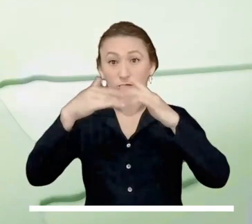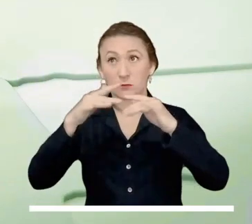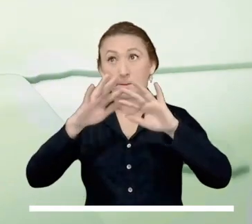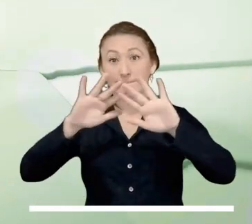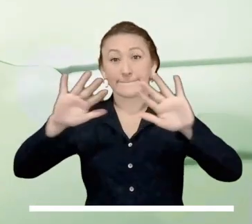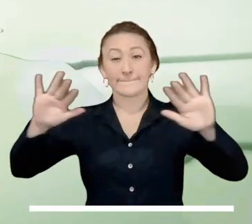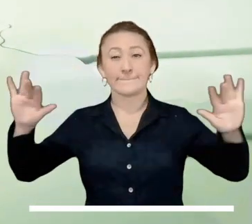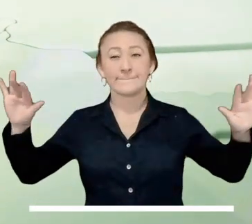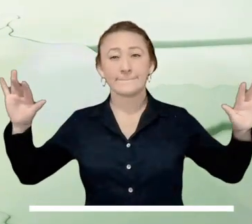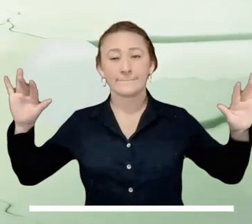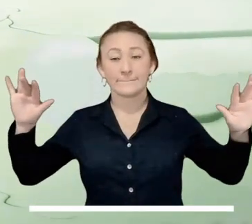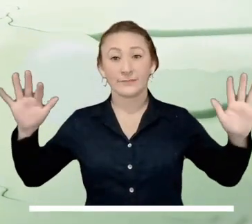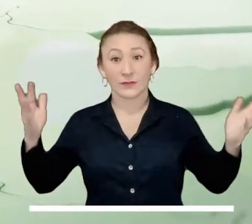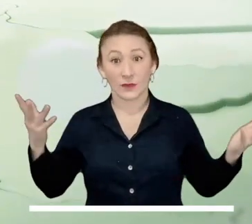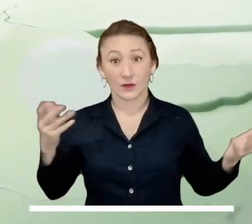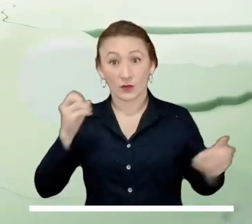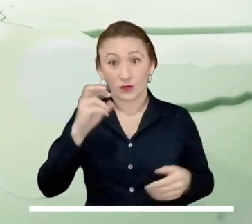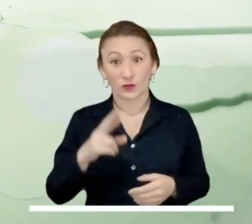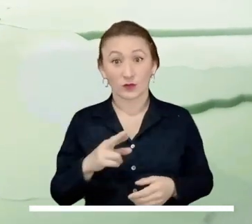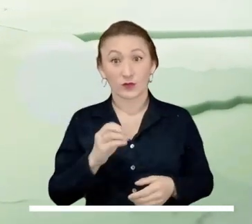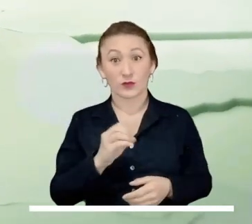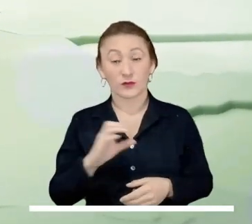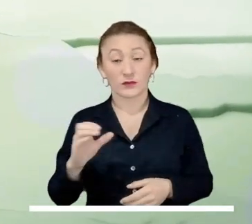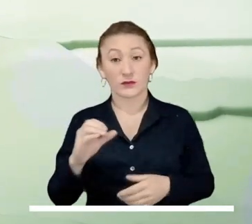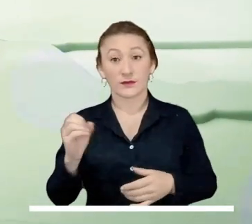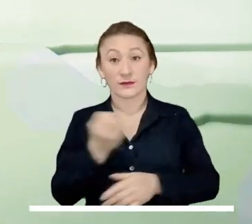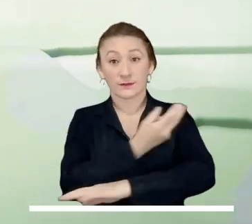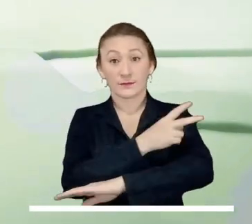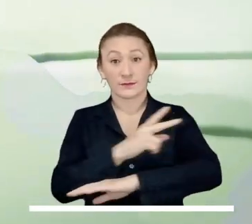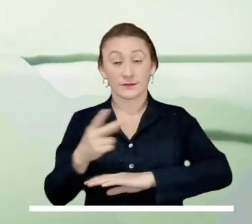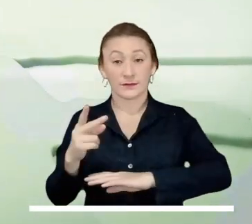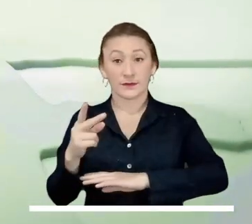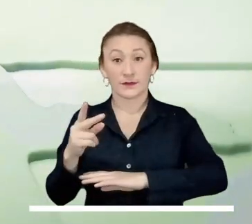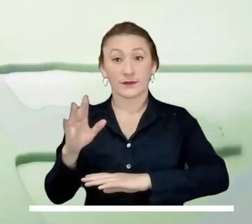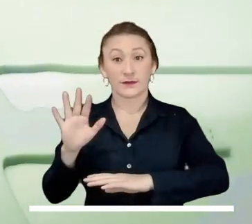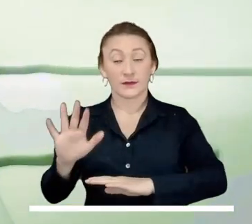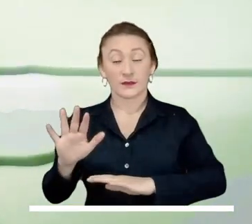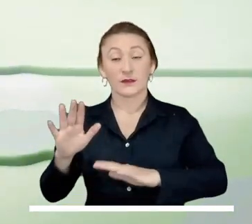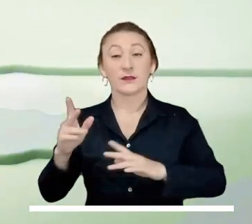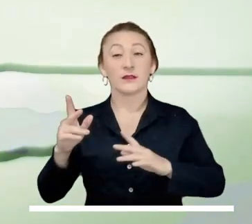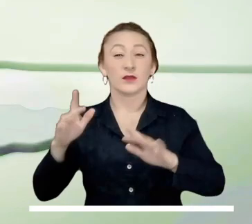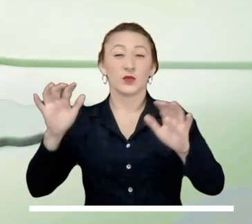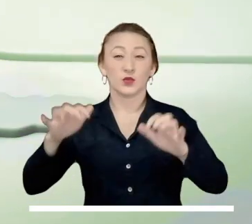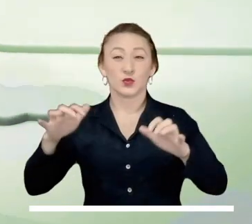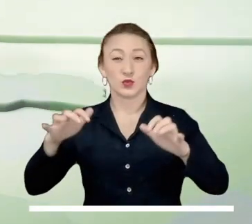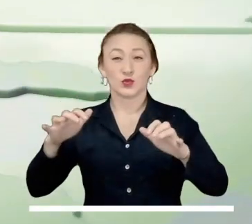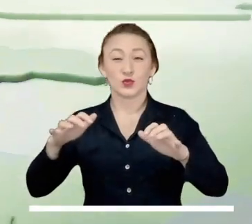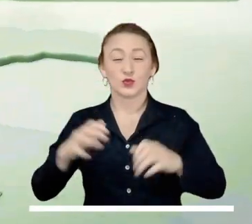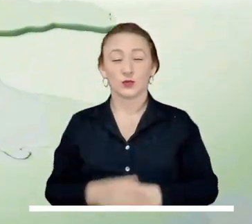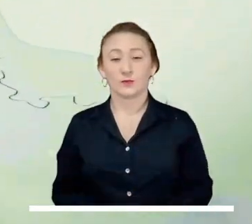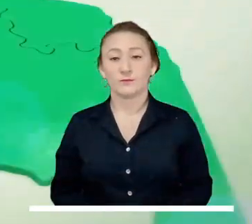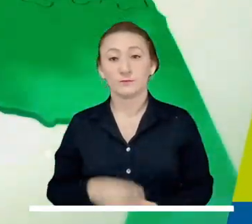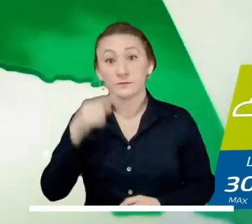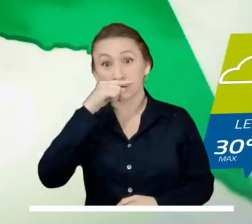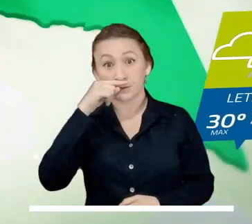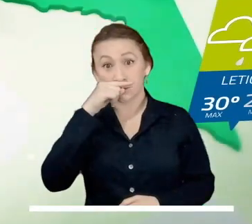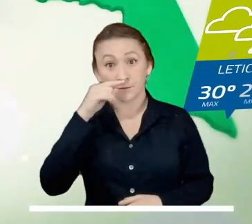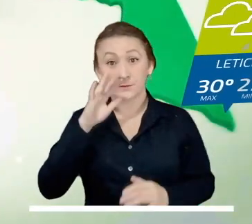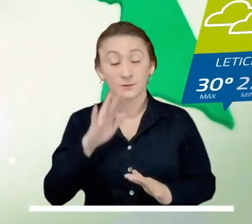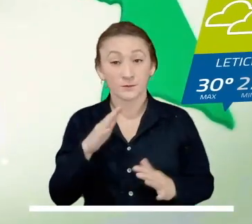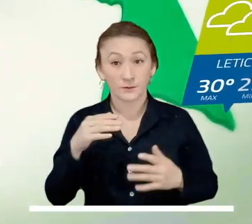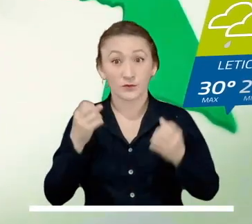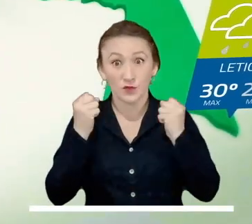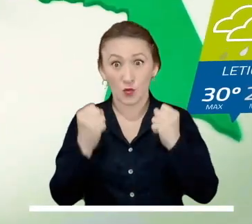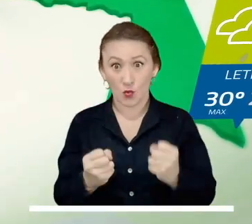Orinoquía predominará el cielo despejado. Sin embargo, en el suroriente de Vichada y en zonas de Piedemonte se espera nubosidad mayor y lluvias